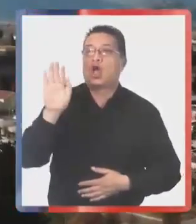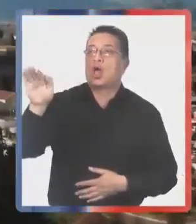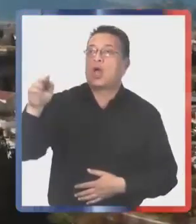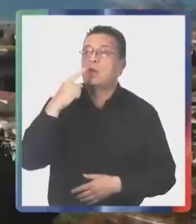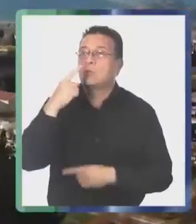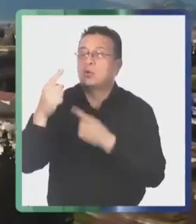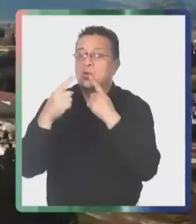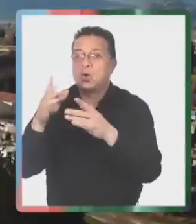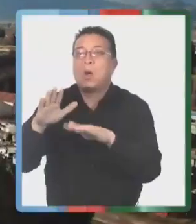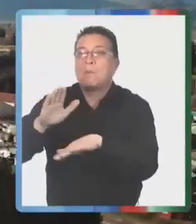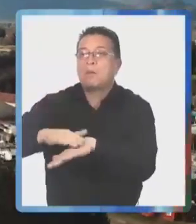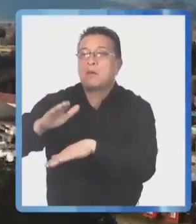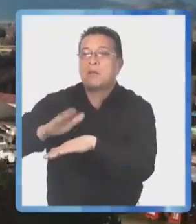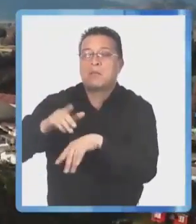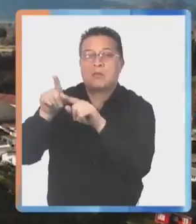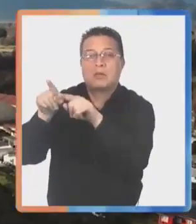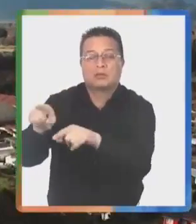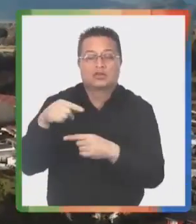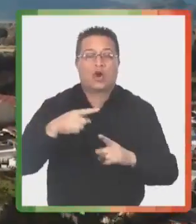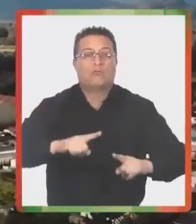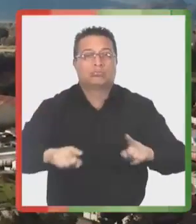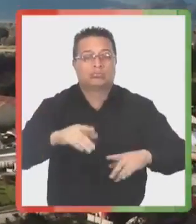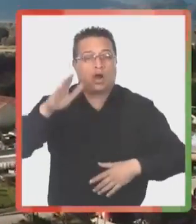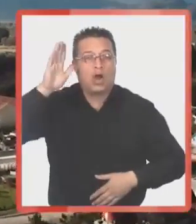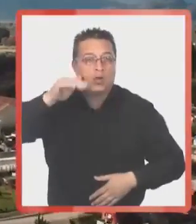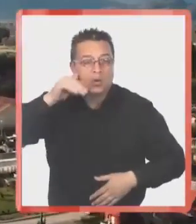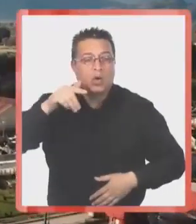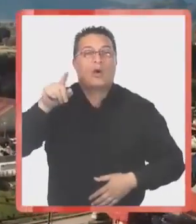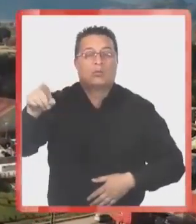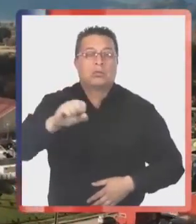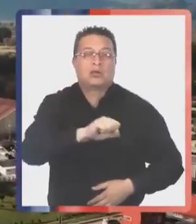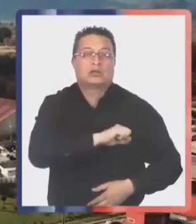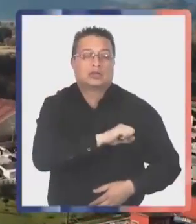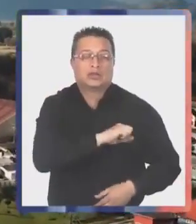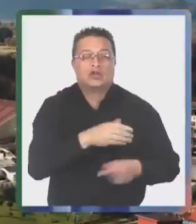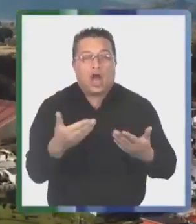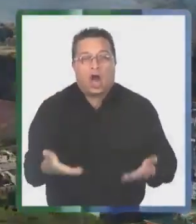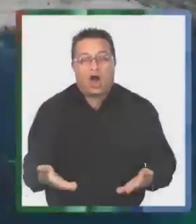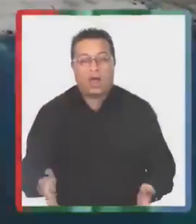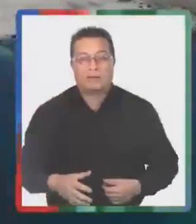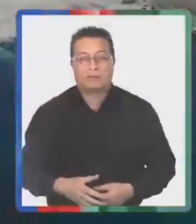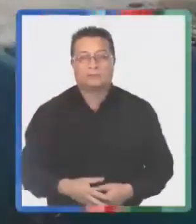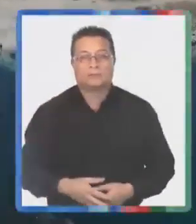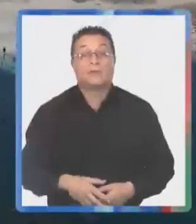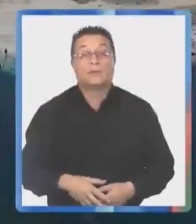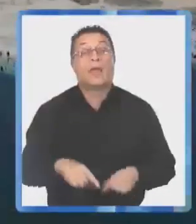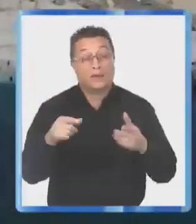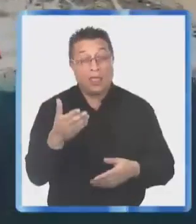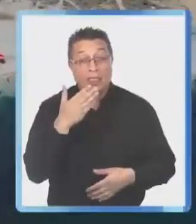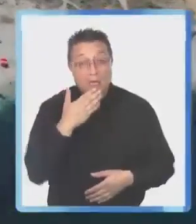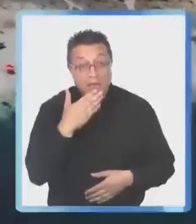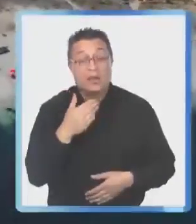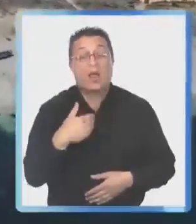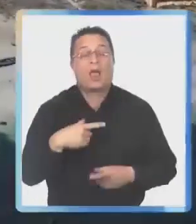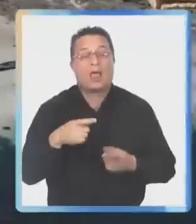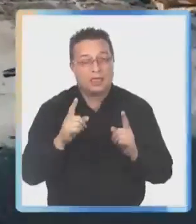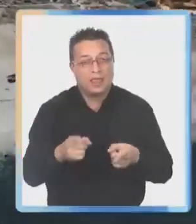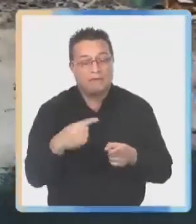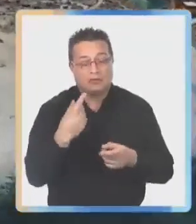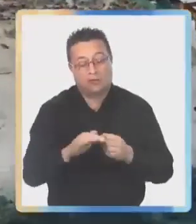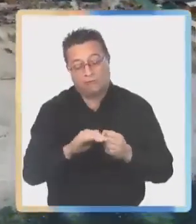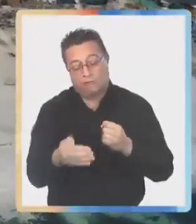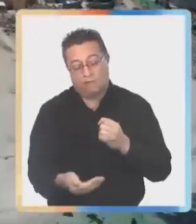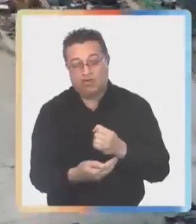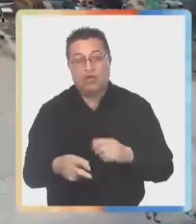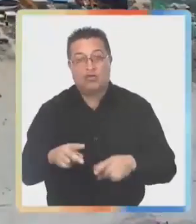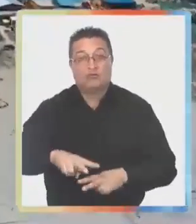estar dependiendo de tantos permisos administrativos y burocráticos que hoy en día tenemos. También vamos a tener